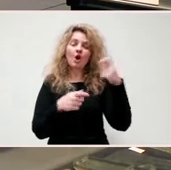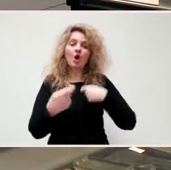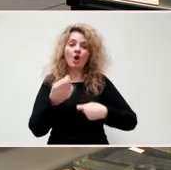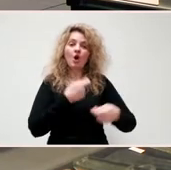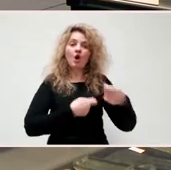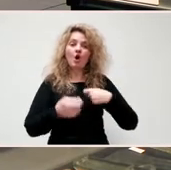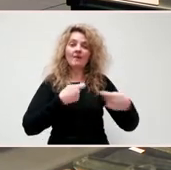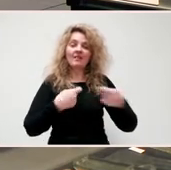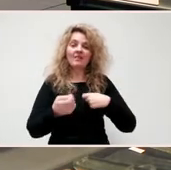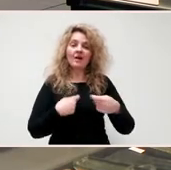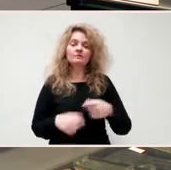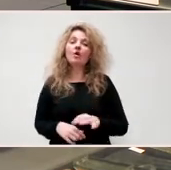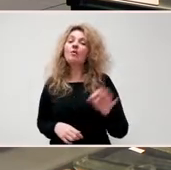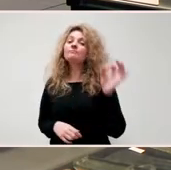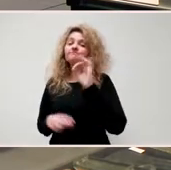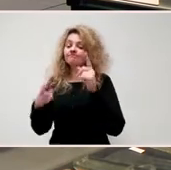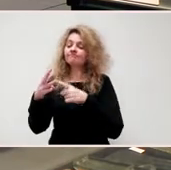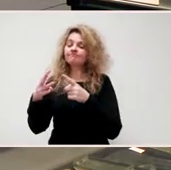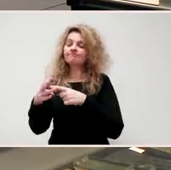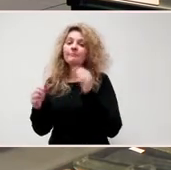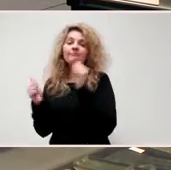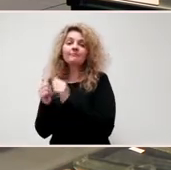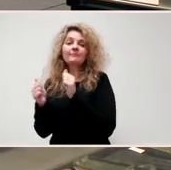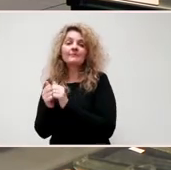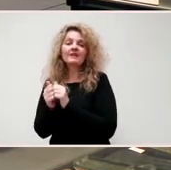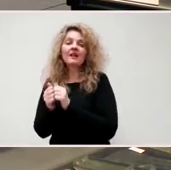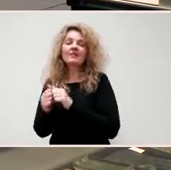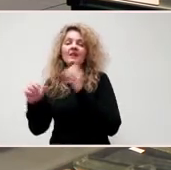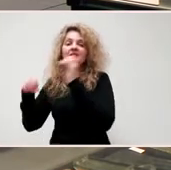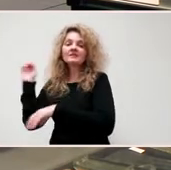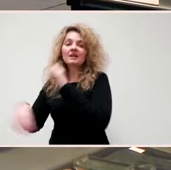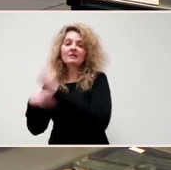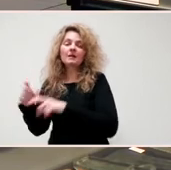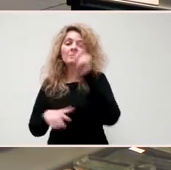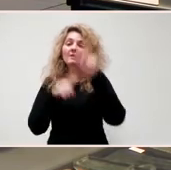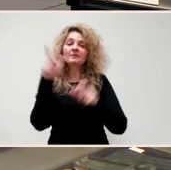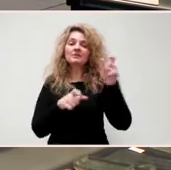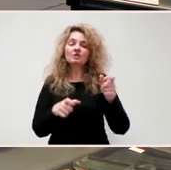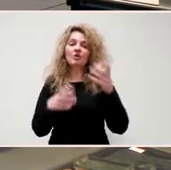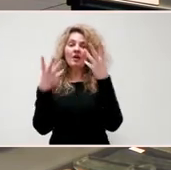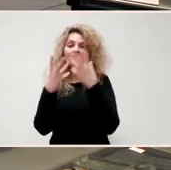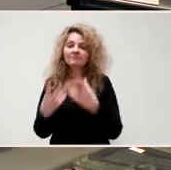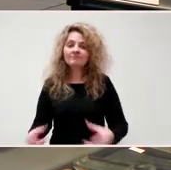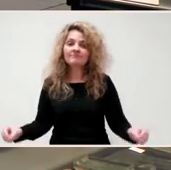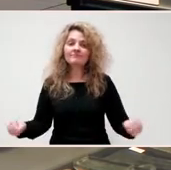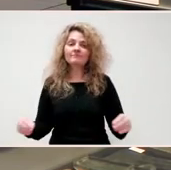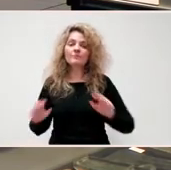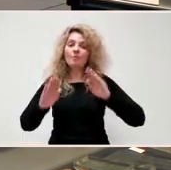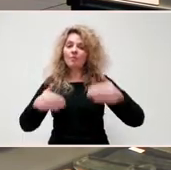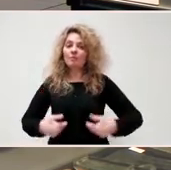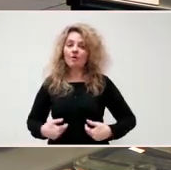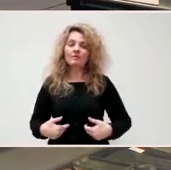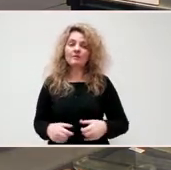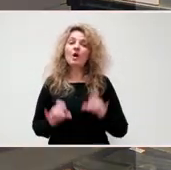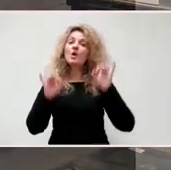posibilidade de que fose metal de chatarra para, bueno, pues para refundir por fundidores, como sería no caso do